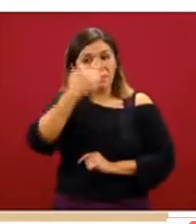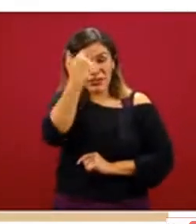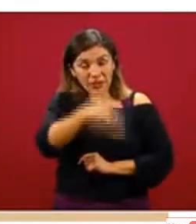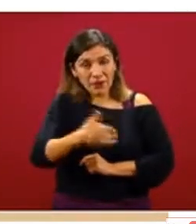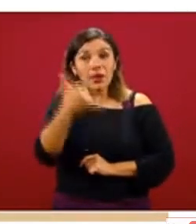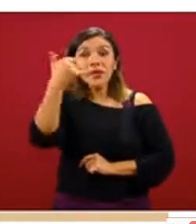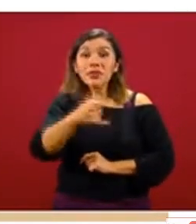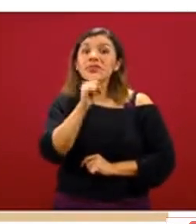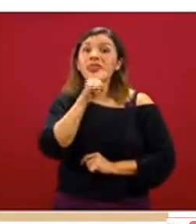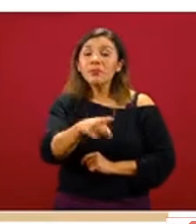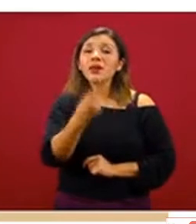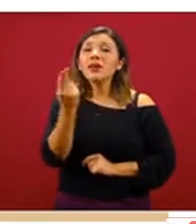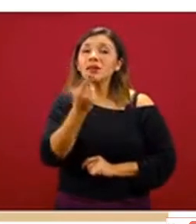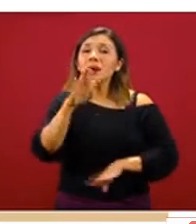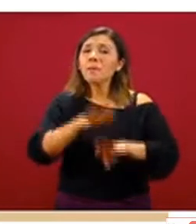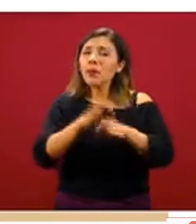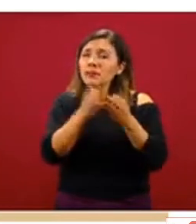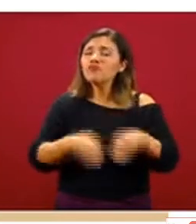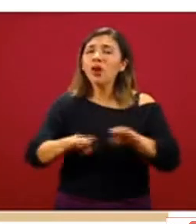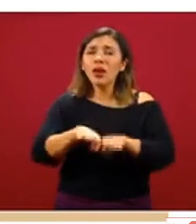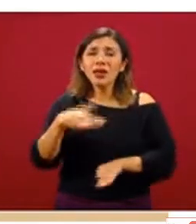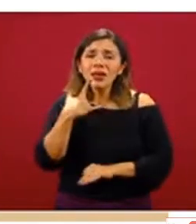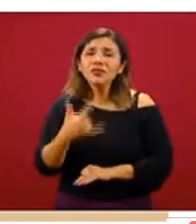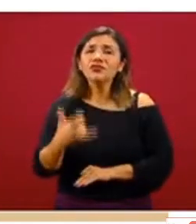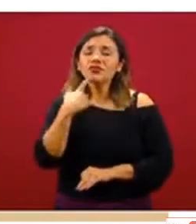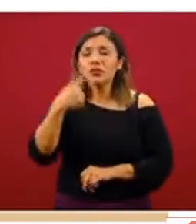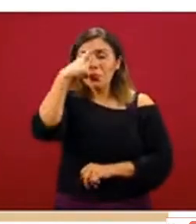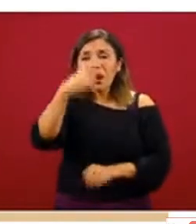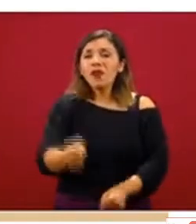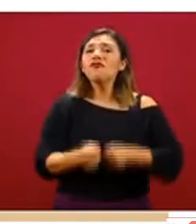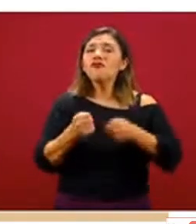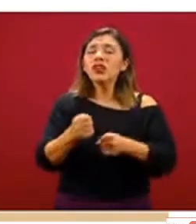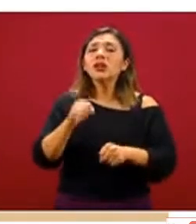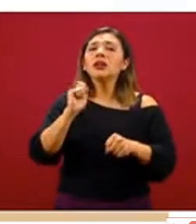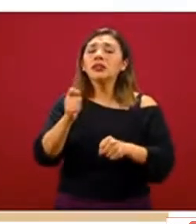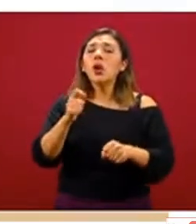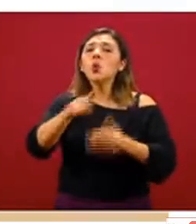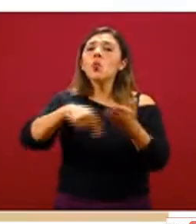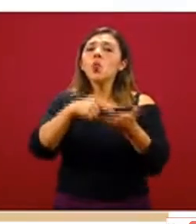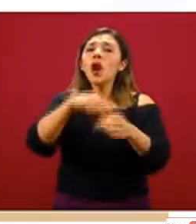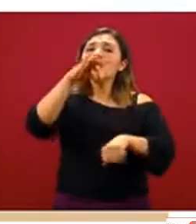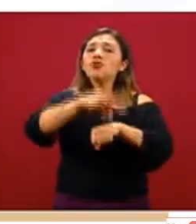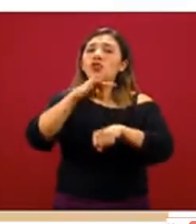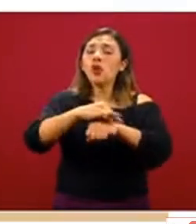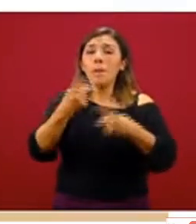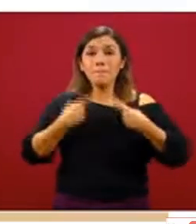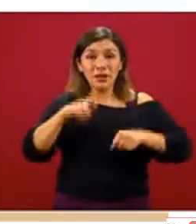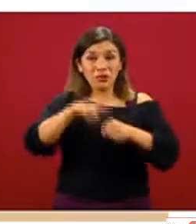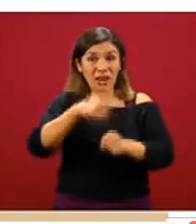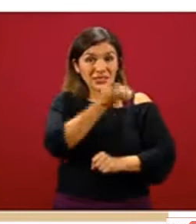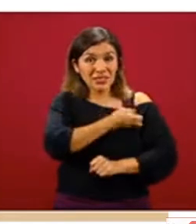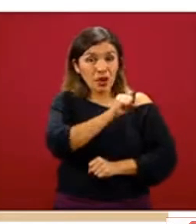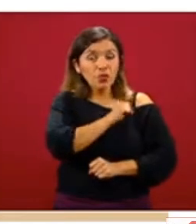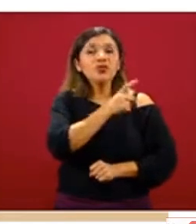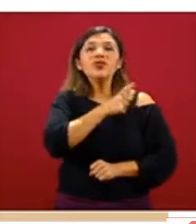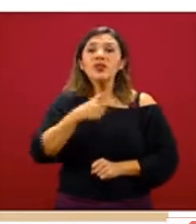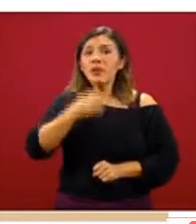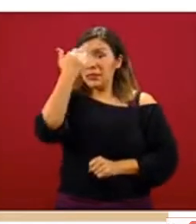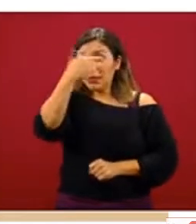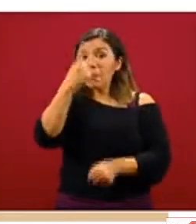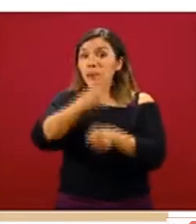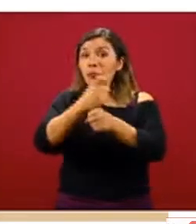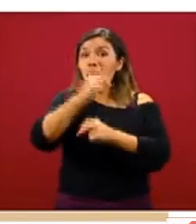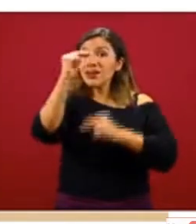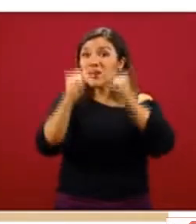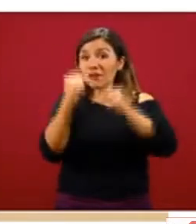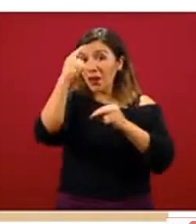también requiere un esfuerzo muy importante del fortalecimiento de las capacidades clínicas del personal de salud que estén especialmente en el primer nivel